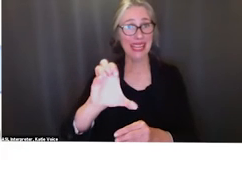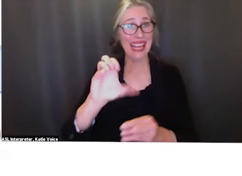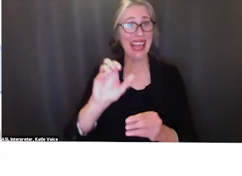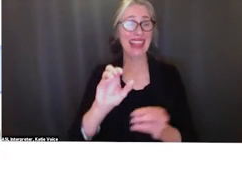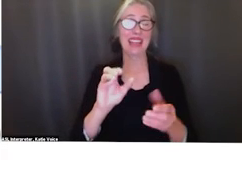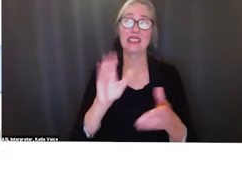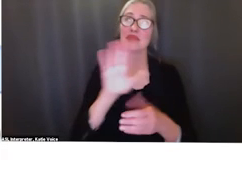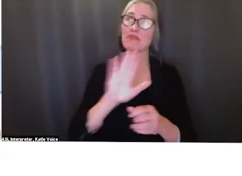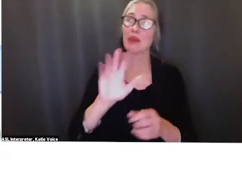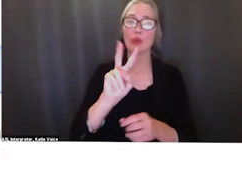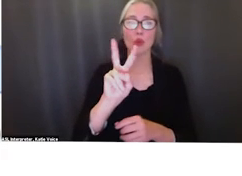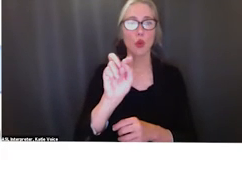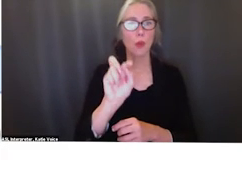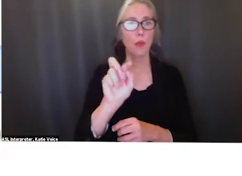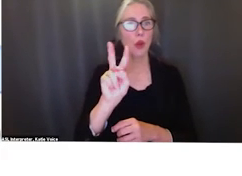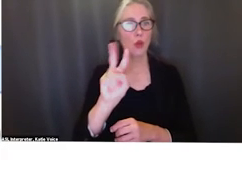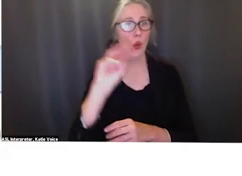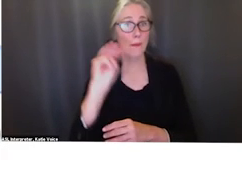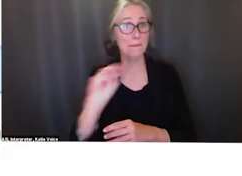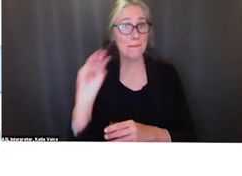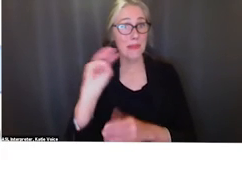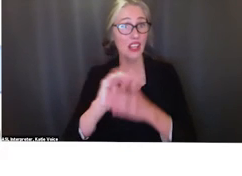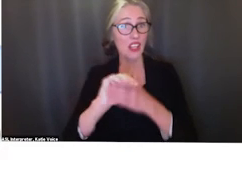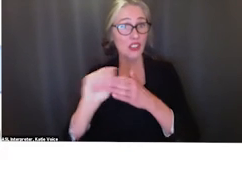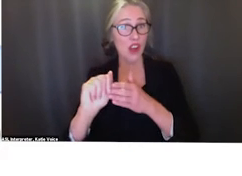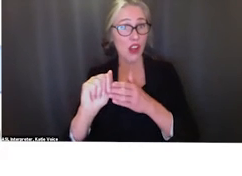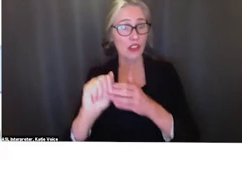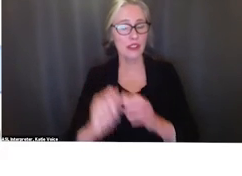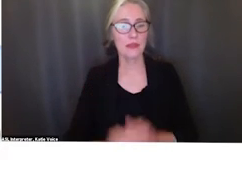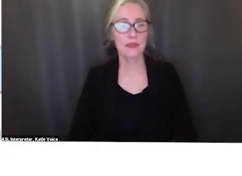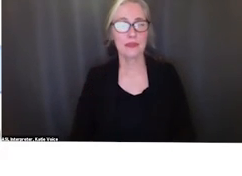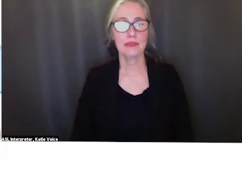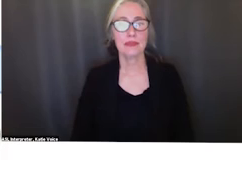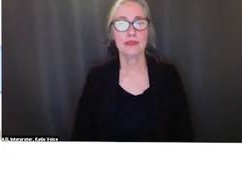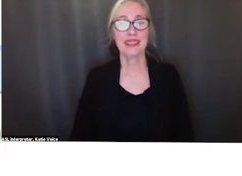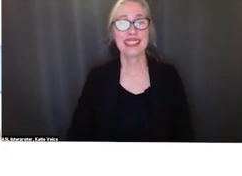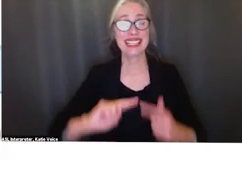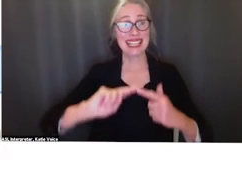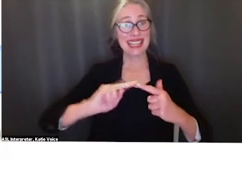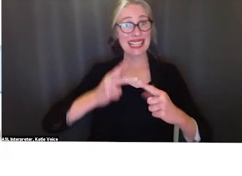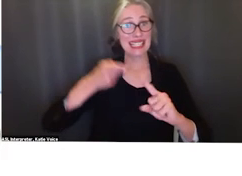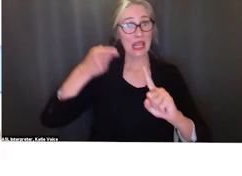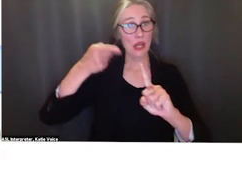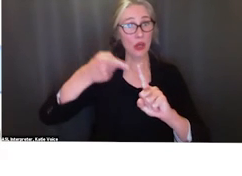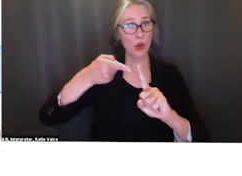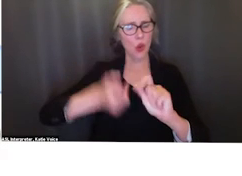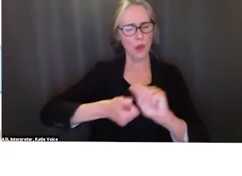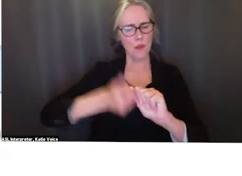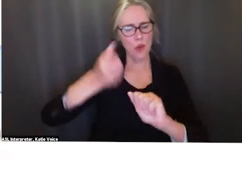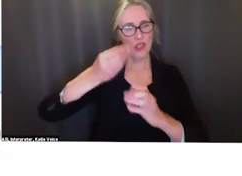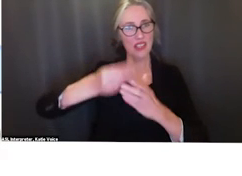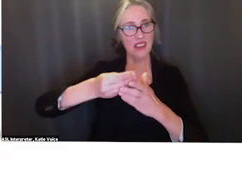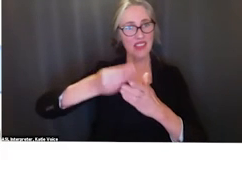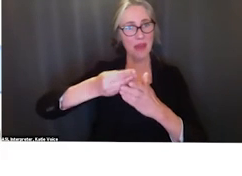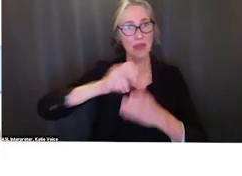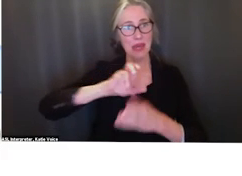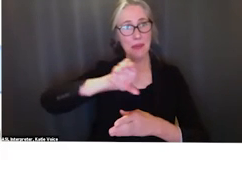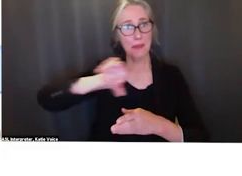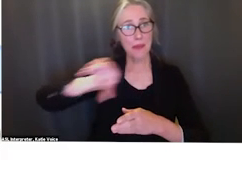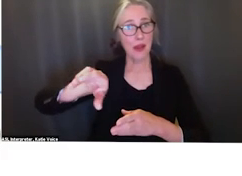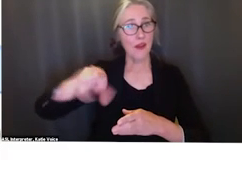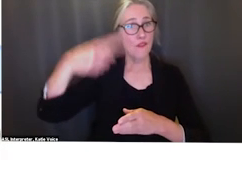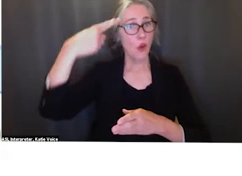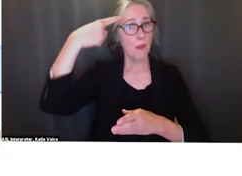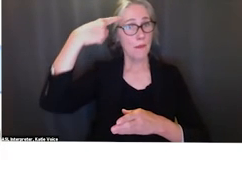2.2 millones. La meta 2, la mayoría de eso se va a destinar a servicios de